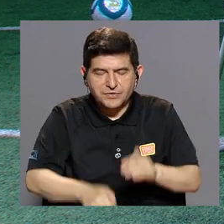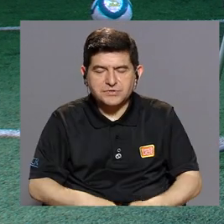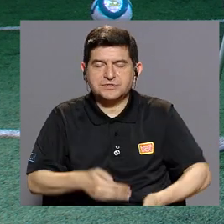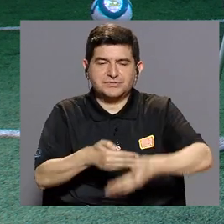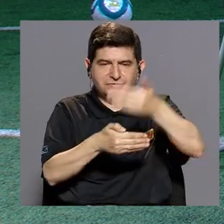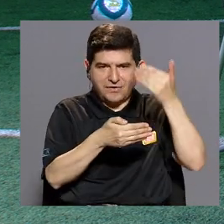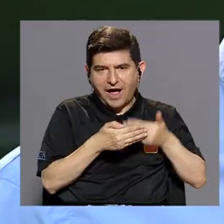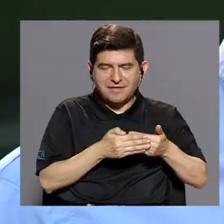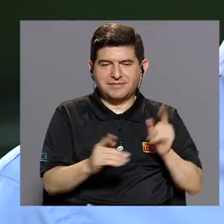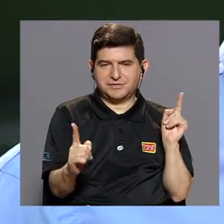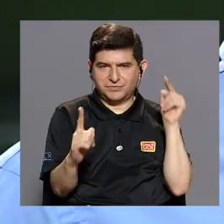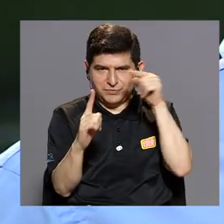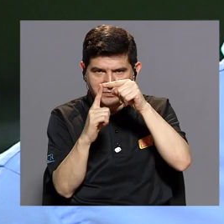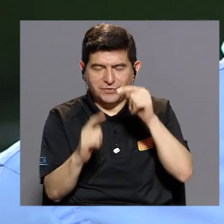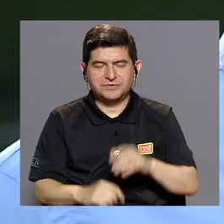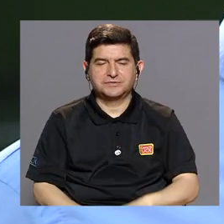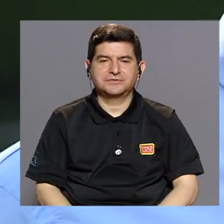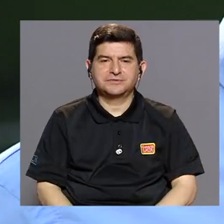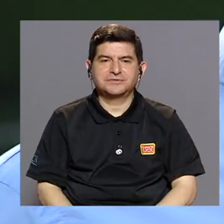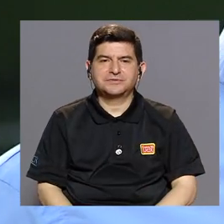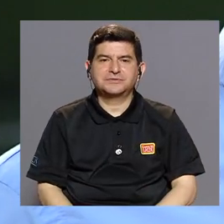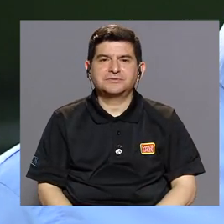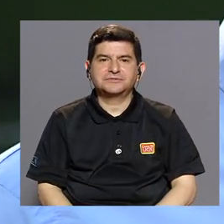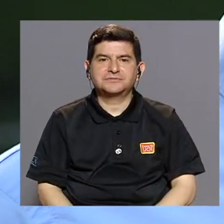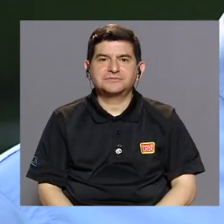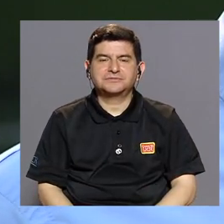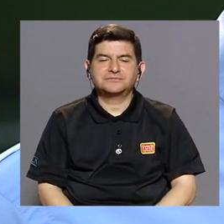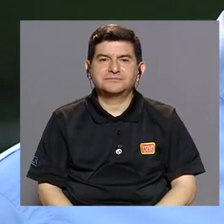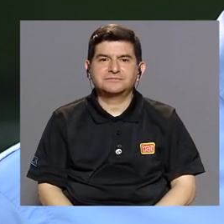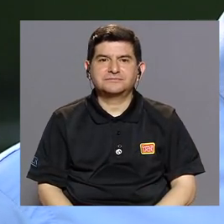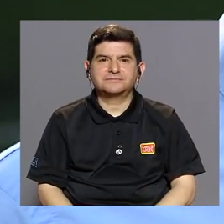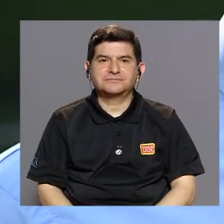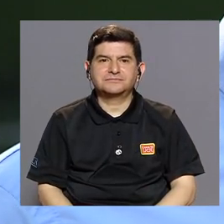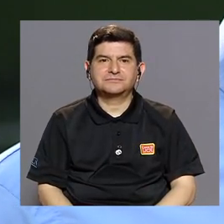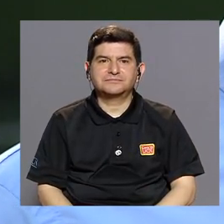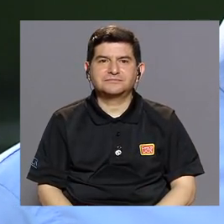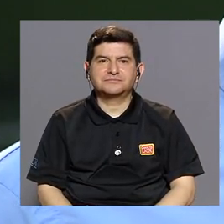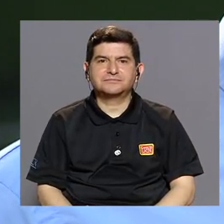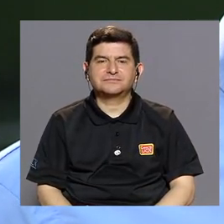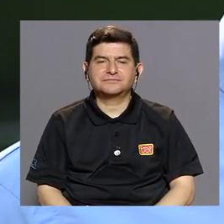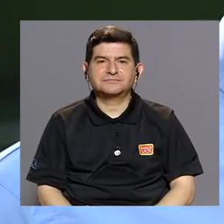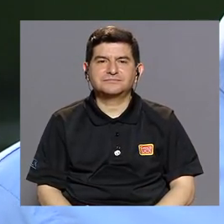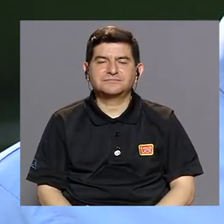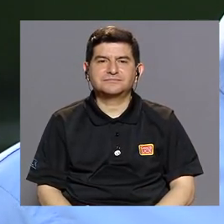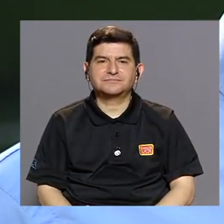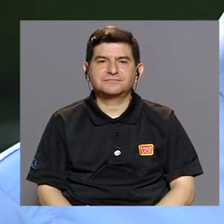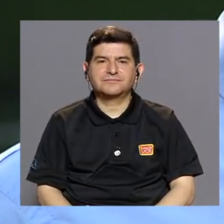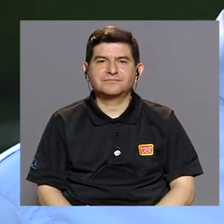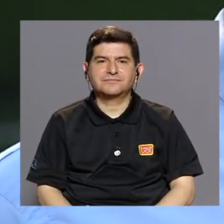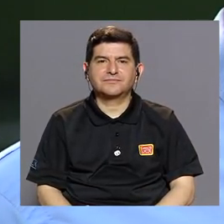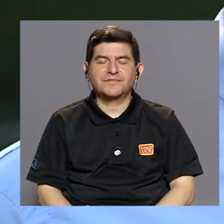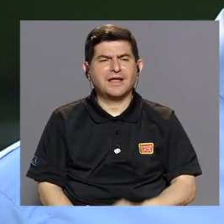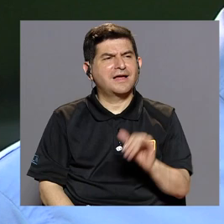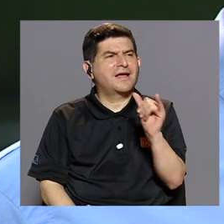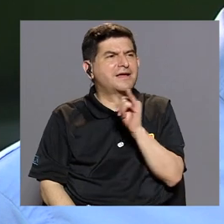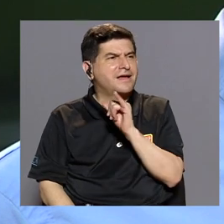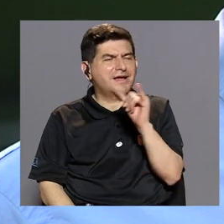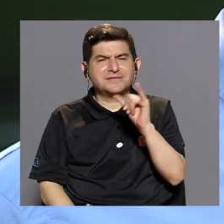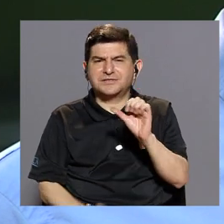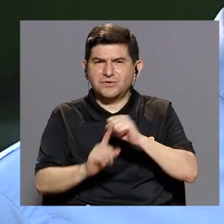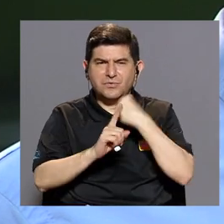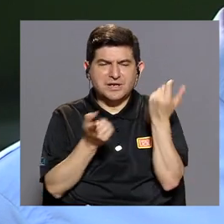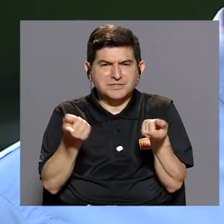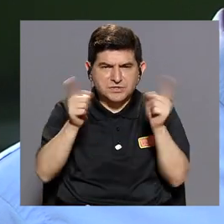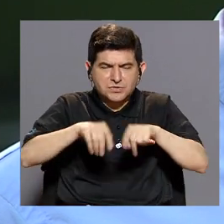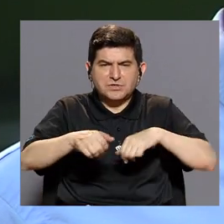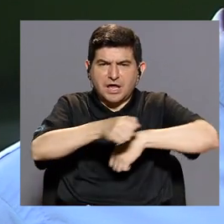antes los procesos, la empezamos siendo U13, entonces Esto es como una cosa